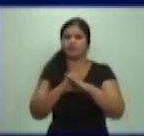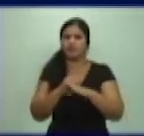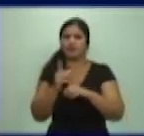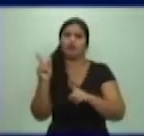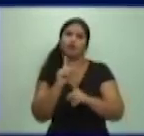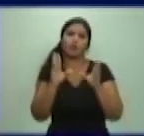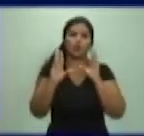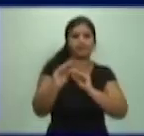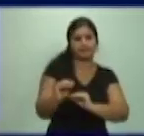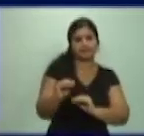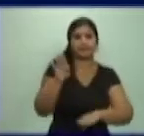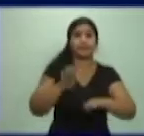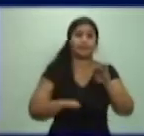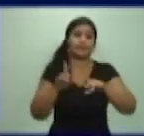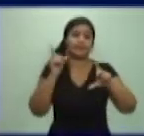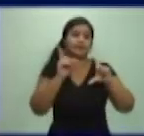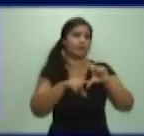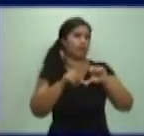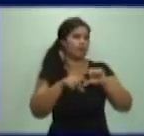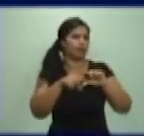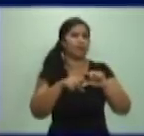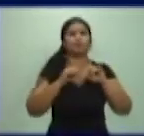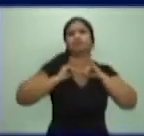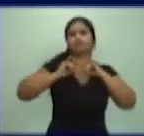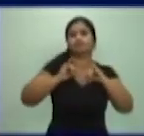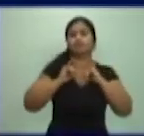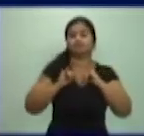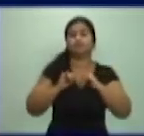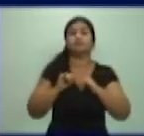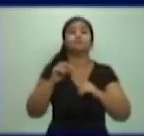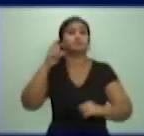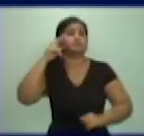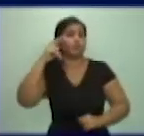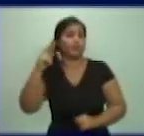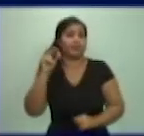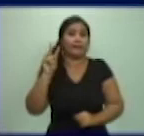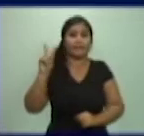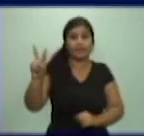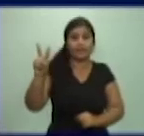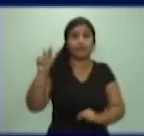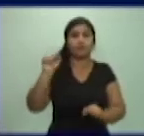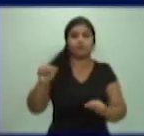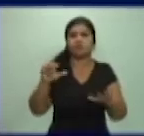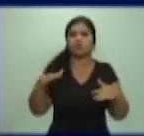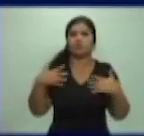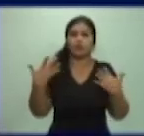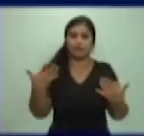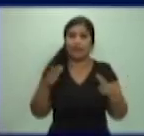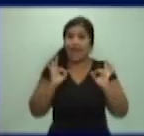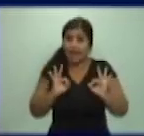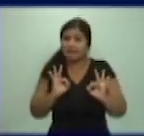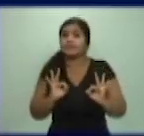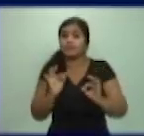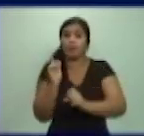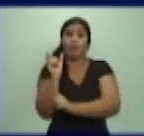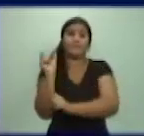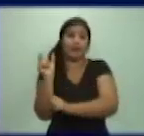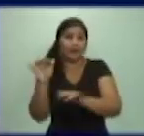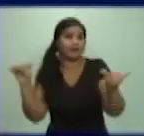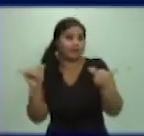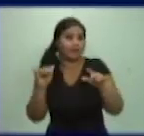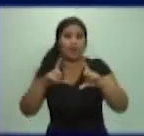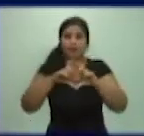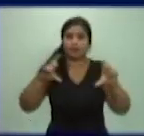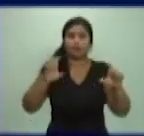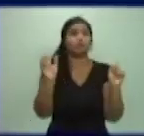texto. Y les recuerdo, el verdadero no tiene que estar literalmente como el texto lo dice. A veces los alumnos